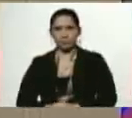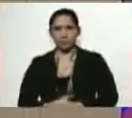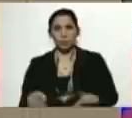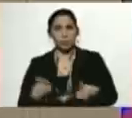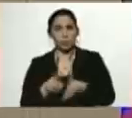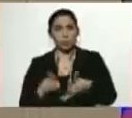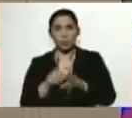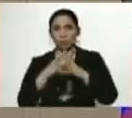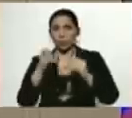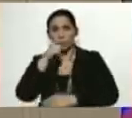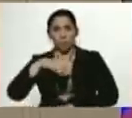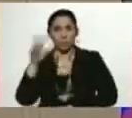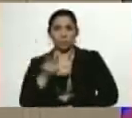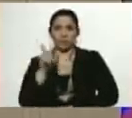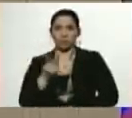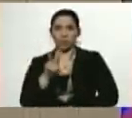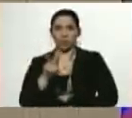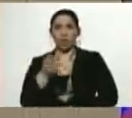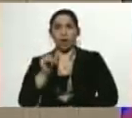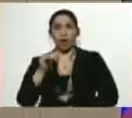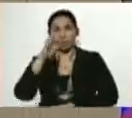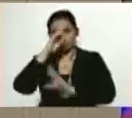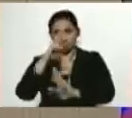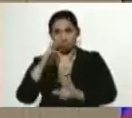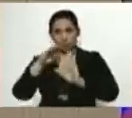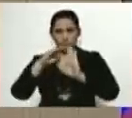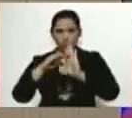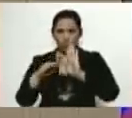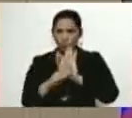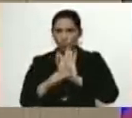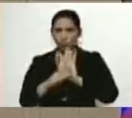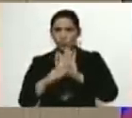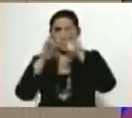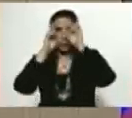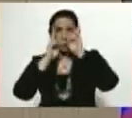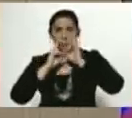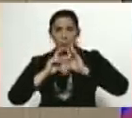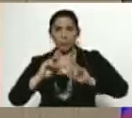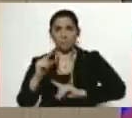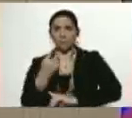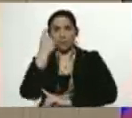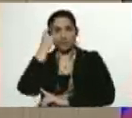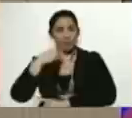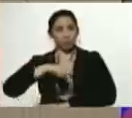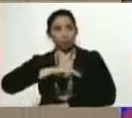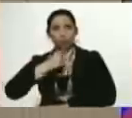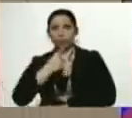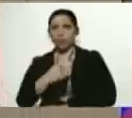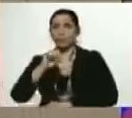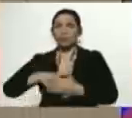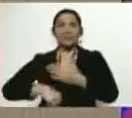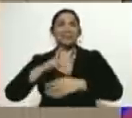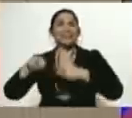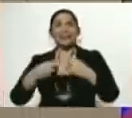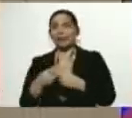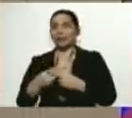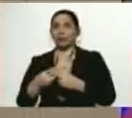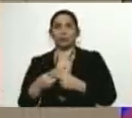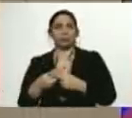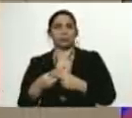el pueblo de Venezuela está cumpliendo con las normas de higiene que desde el primer día dijimos, sin ningún tipo de